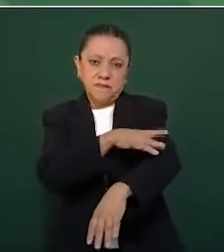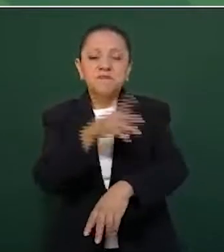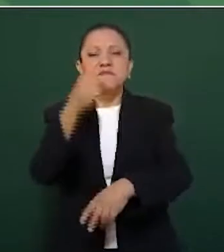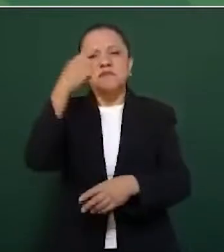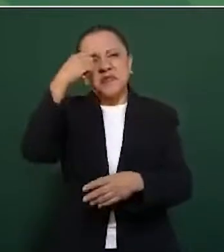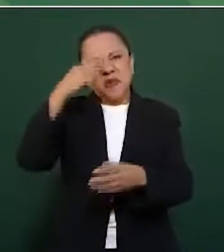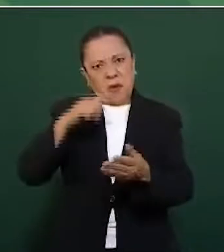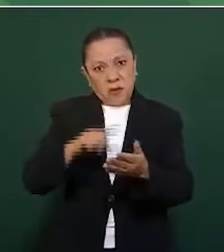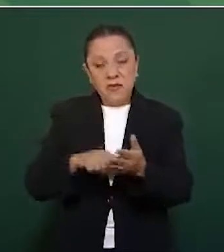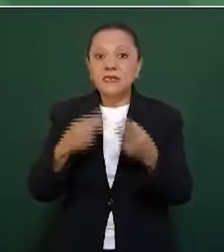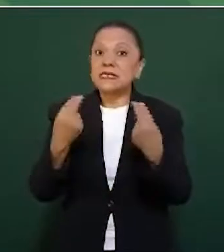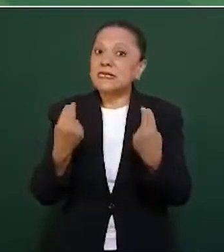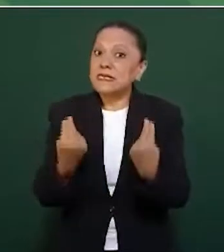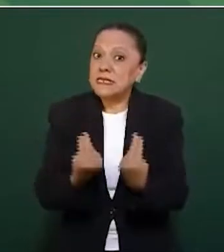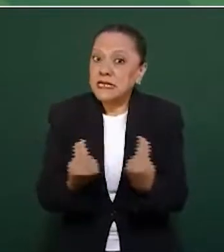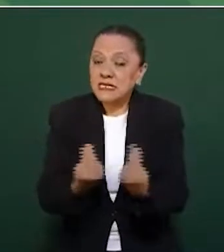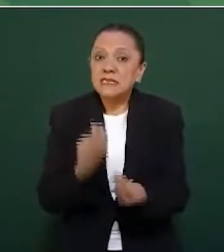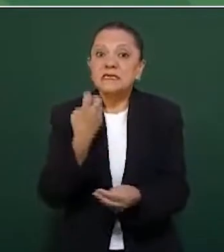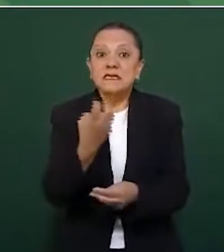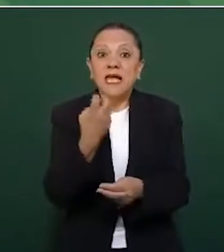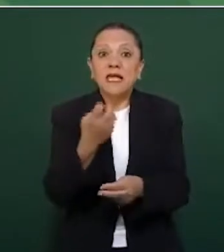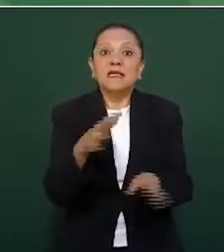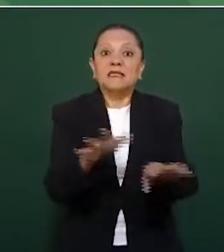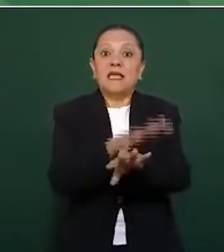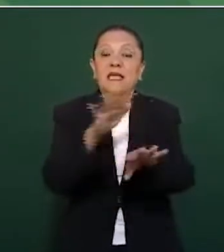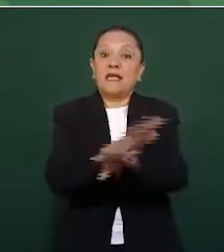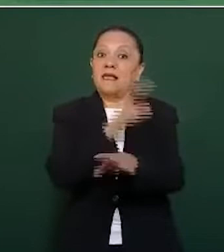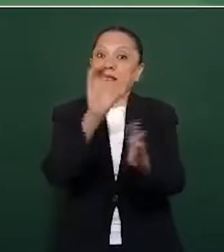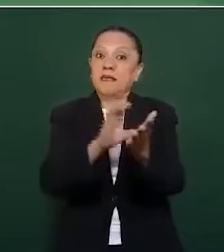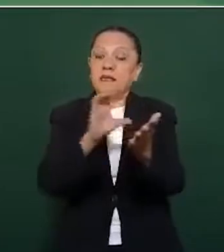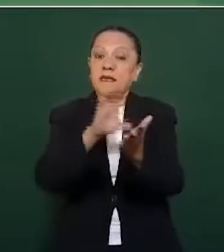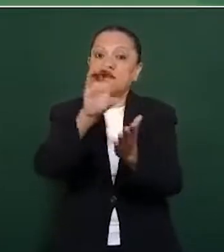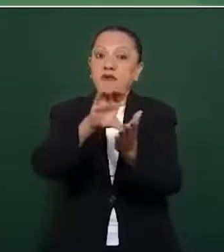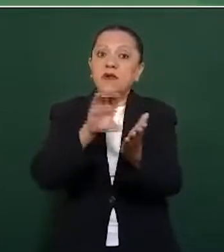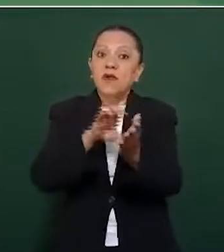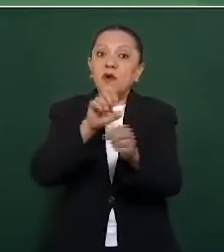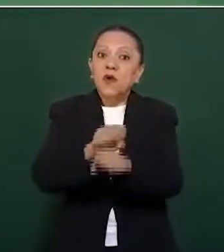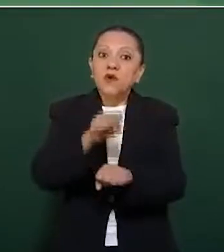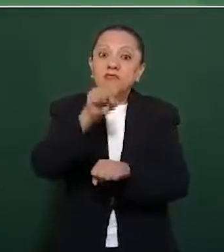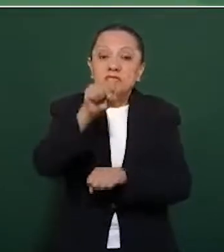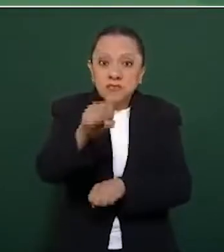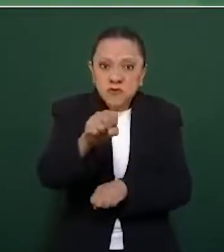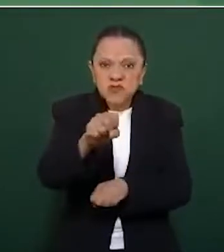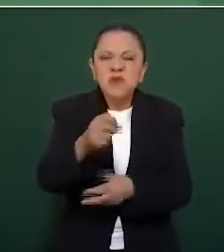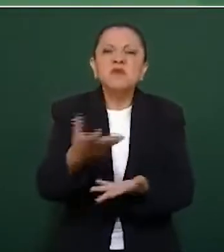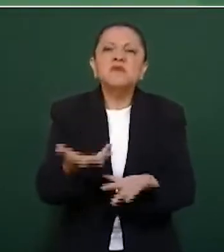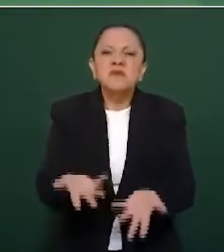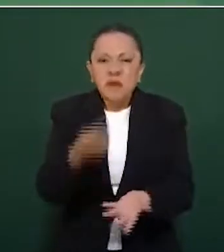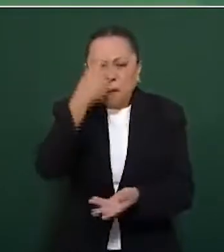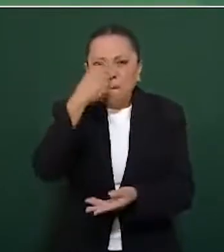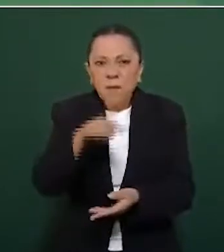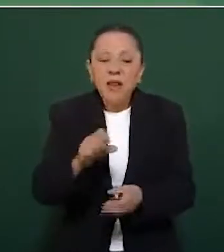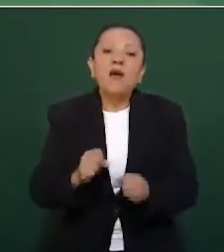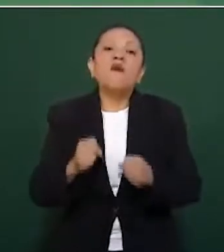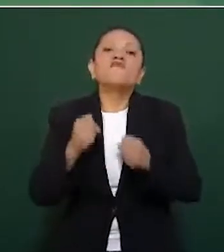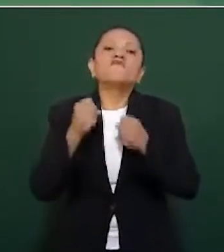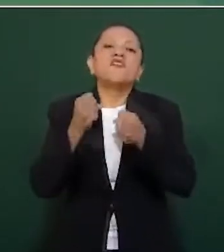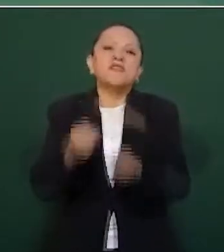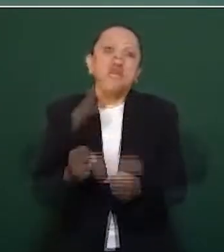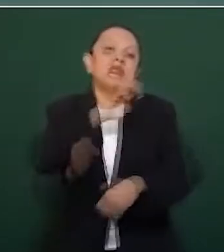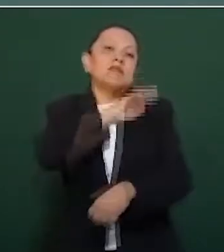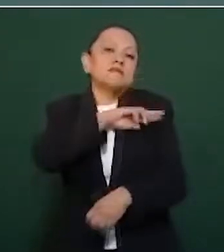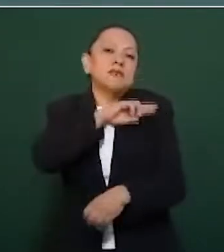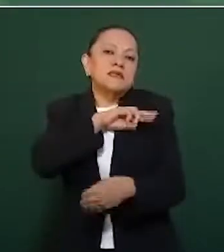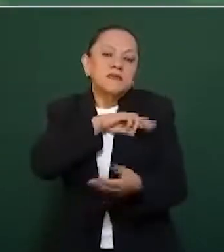necesaria esta reforma a la Constitución para fortalecer a la Comisión Federal de